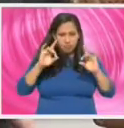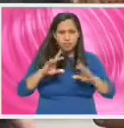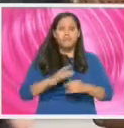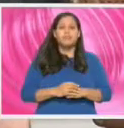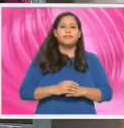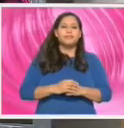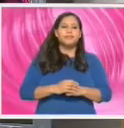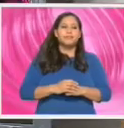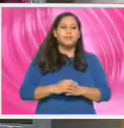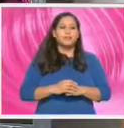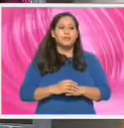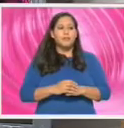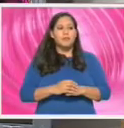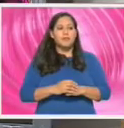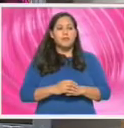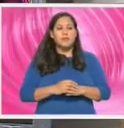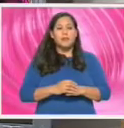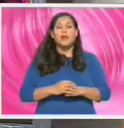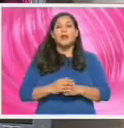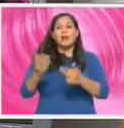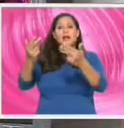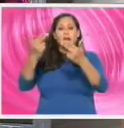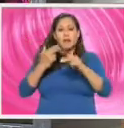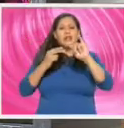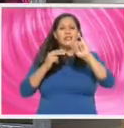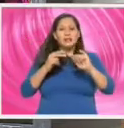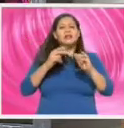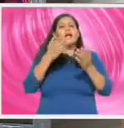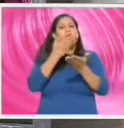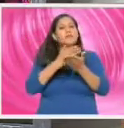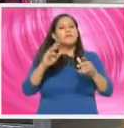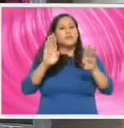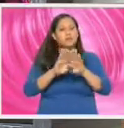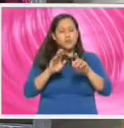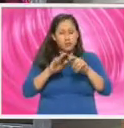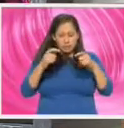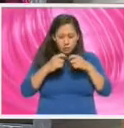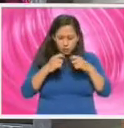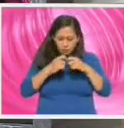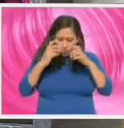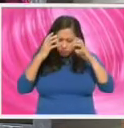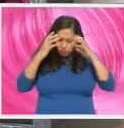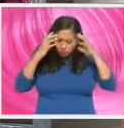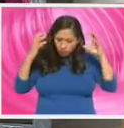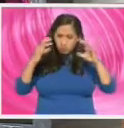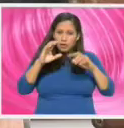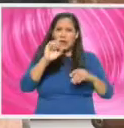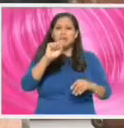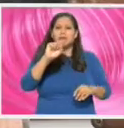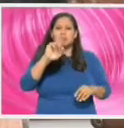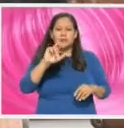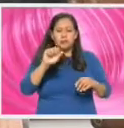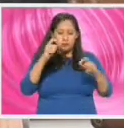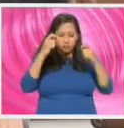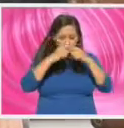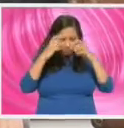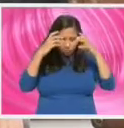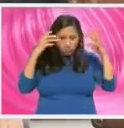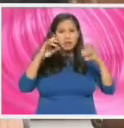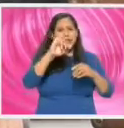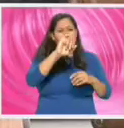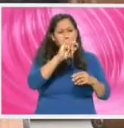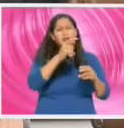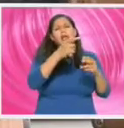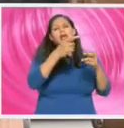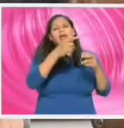además de ser hereditario, ¿el estrés sí es una causa importante, podríamos llamarlo? El estrés más bien, digamos, que desencadena lo